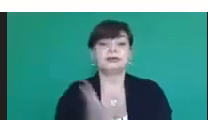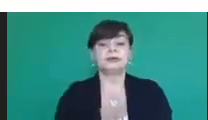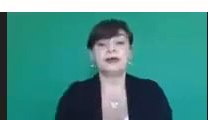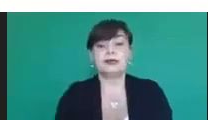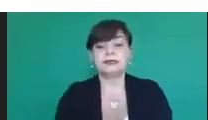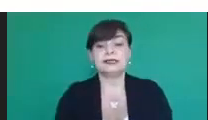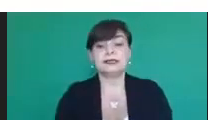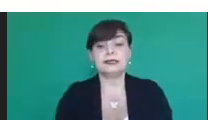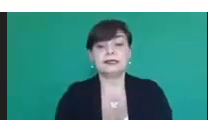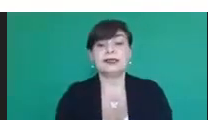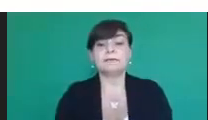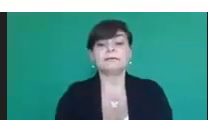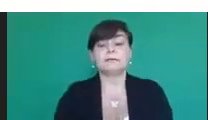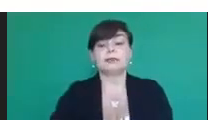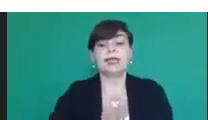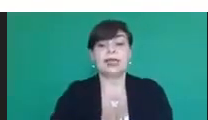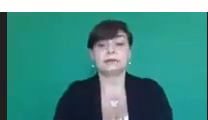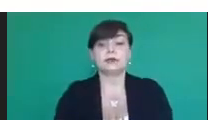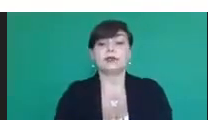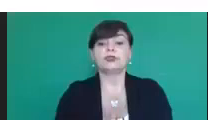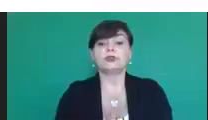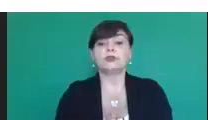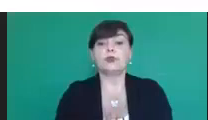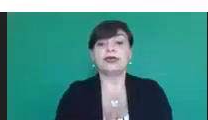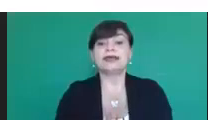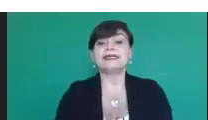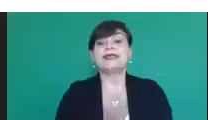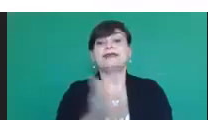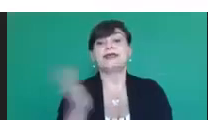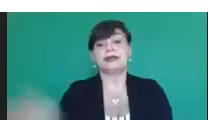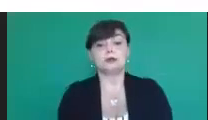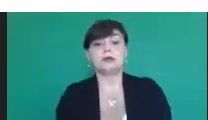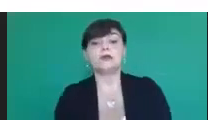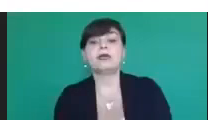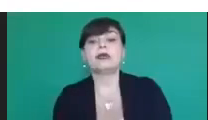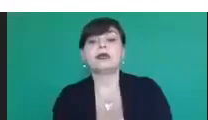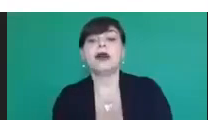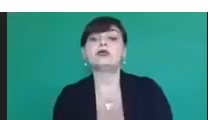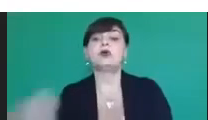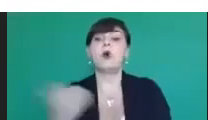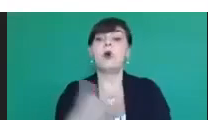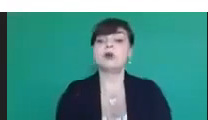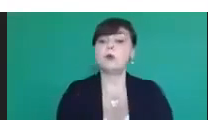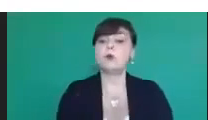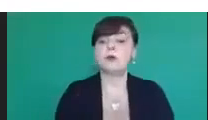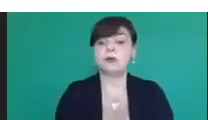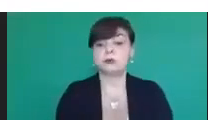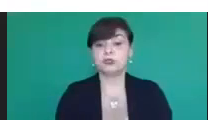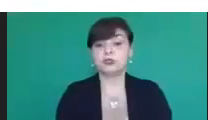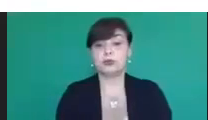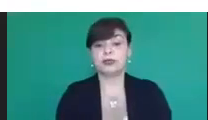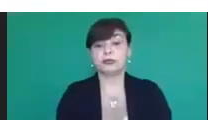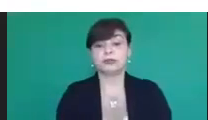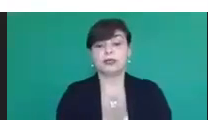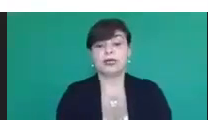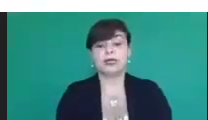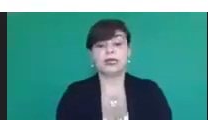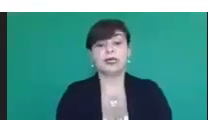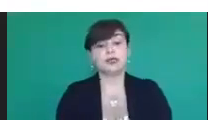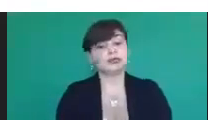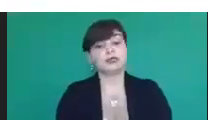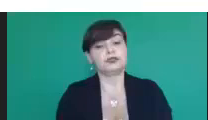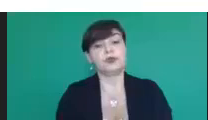barrera sanitaria que nos puede hacer entrar en nuevos mercados o igual podemos perderlos. Y